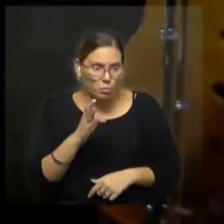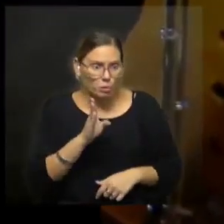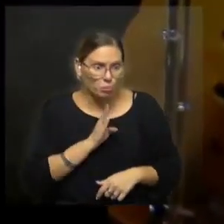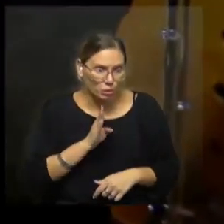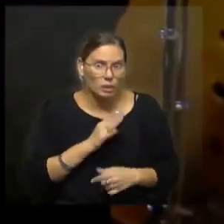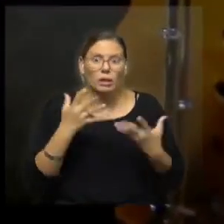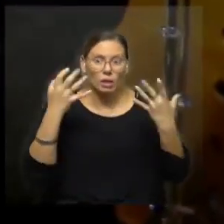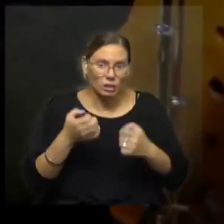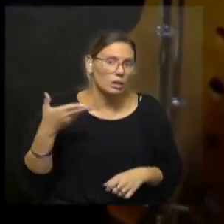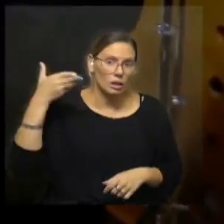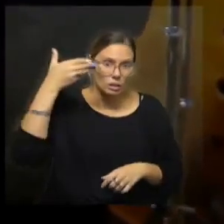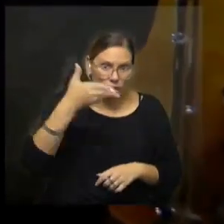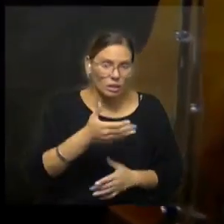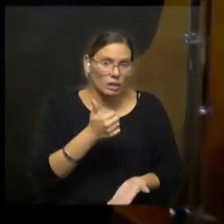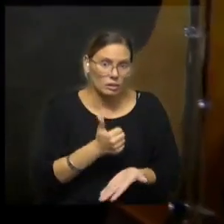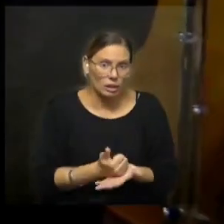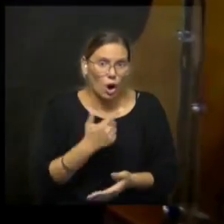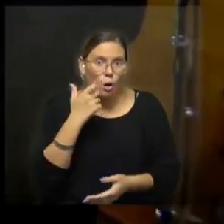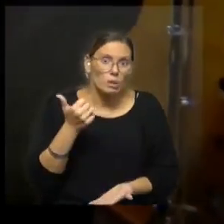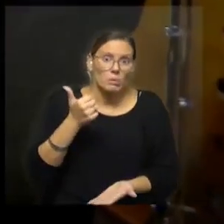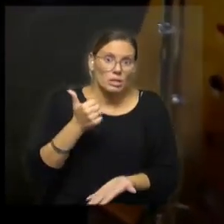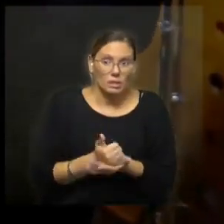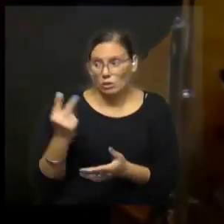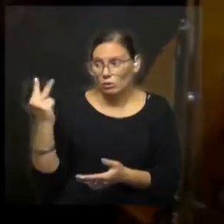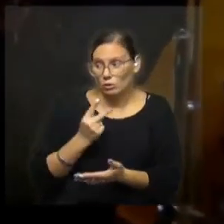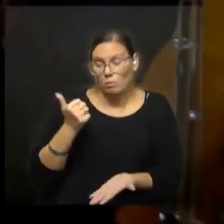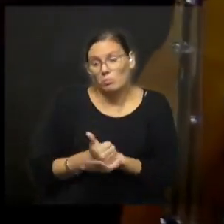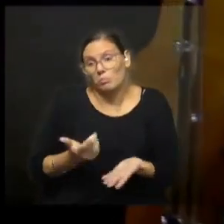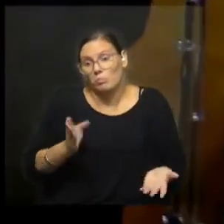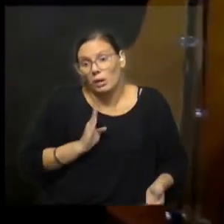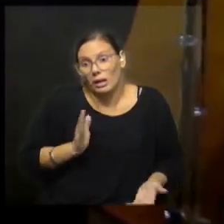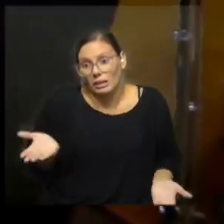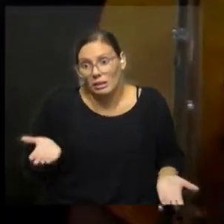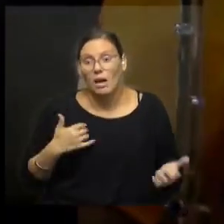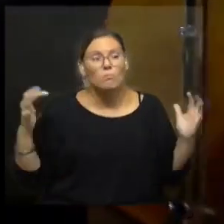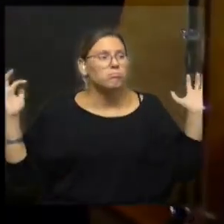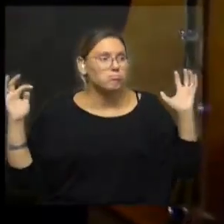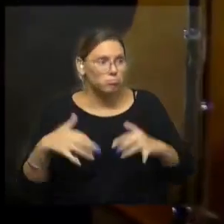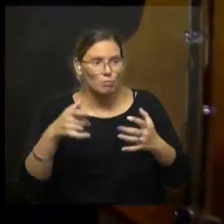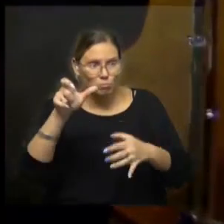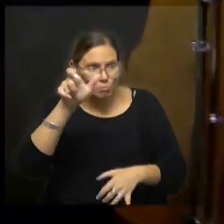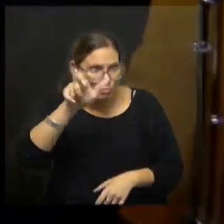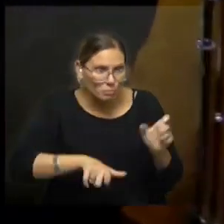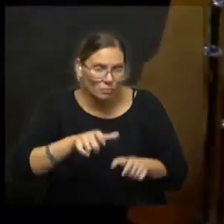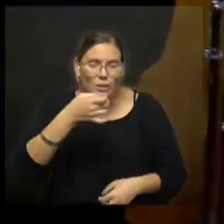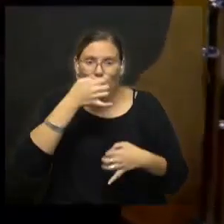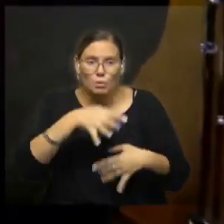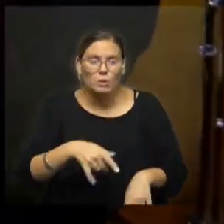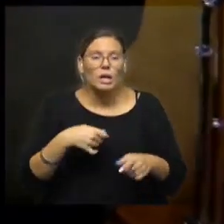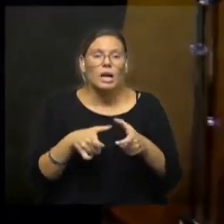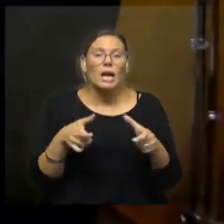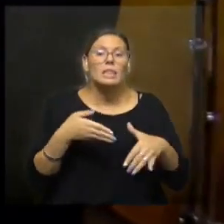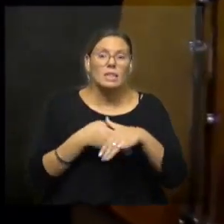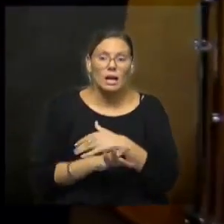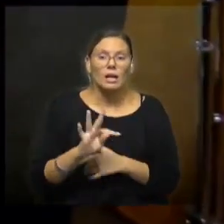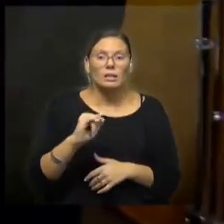que quieran estar presentes. Lo que pasa es que no podemos decir hombres presentes, nosotros somos mujeres presentes. Son mujeres. Vengan todos los que quieran. Buenísimo, las entradas están por Ticantel. Están